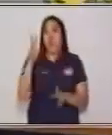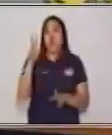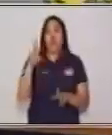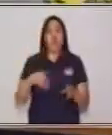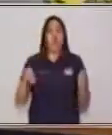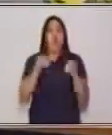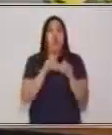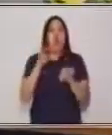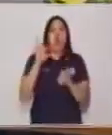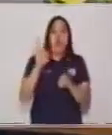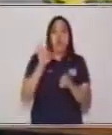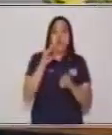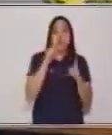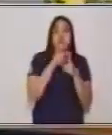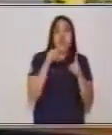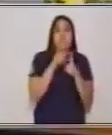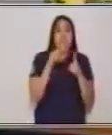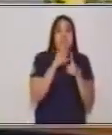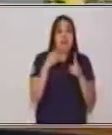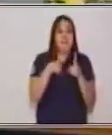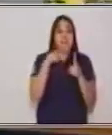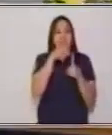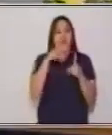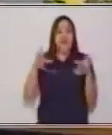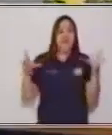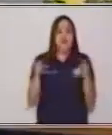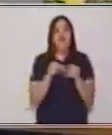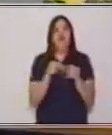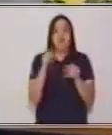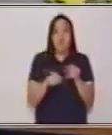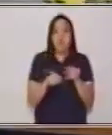ese momento es donde usted debe aplicar la micro. Veamos,